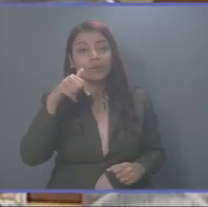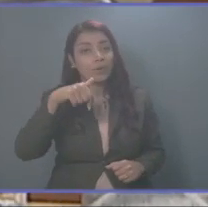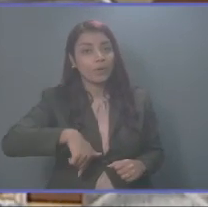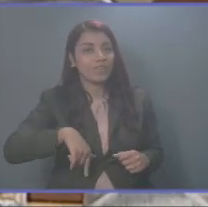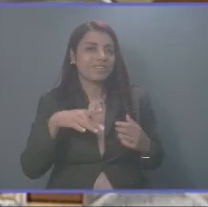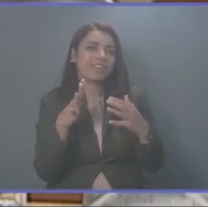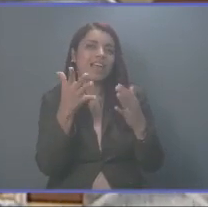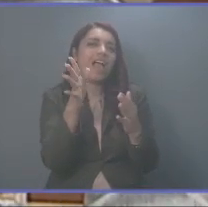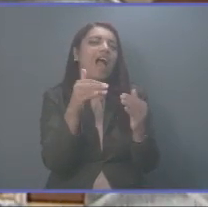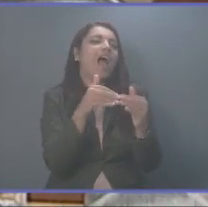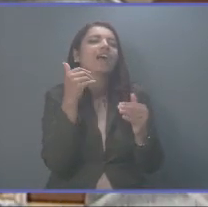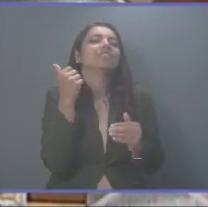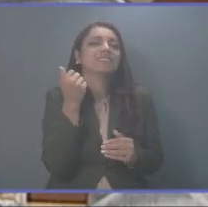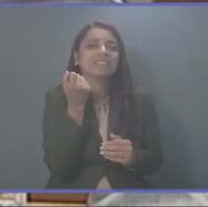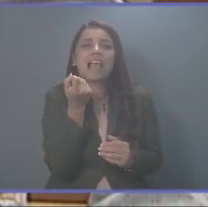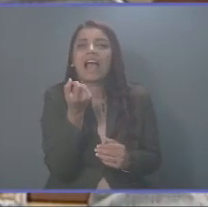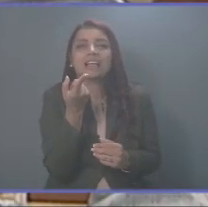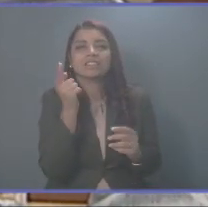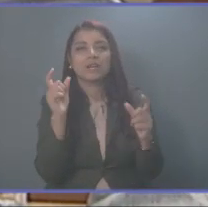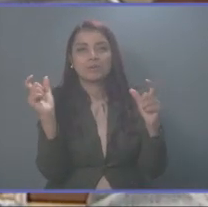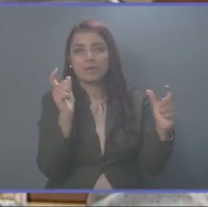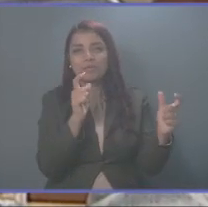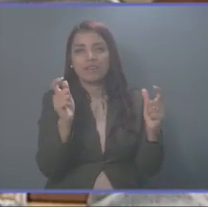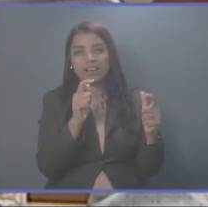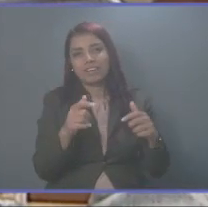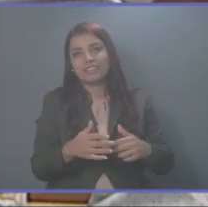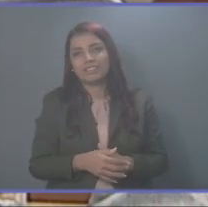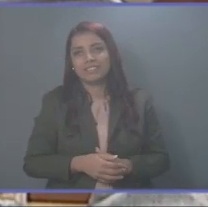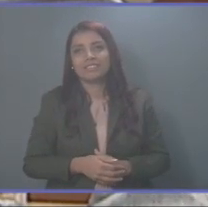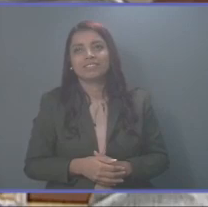años y quizás hubiera deseado...